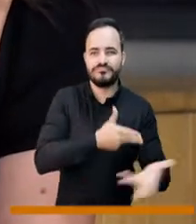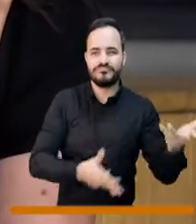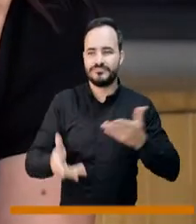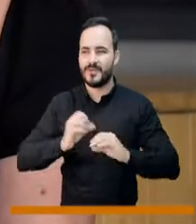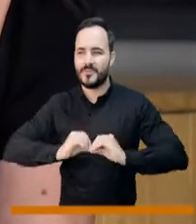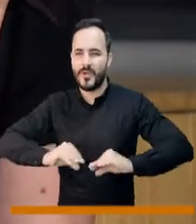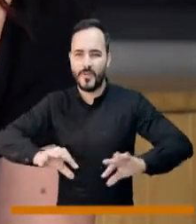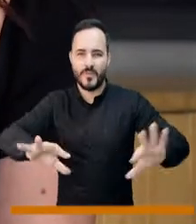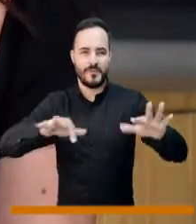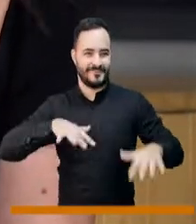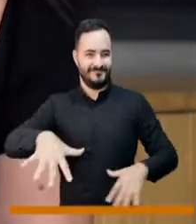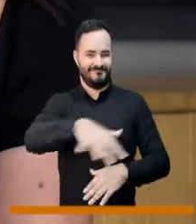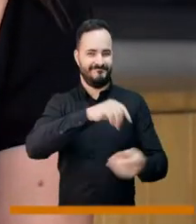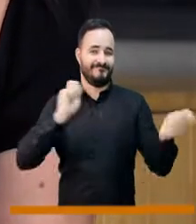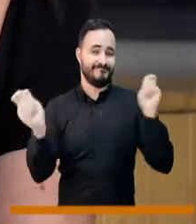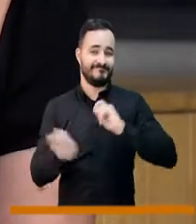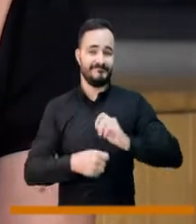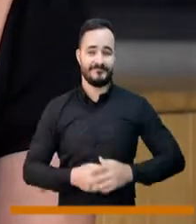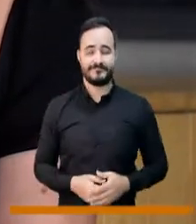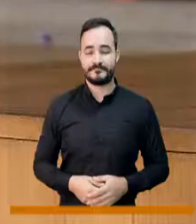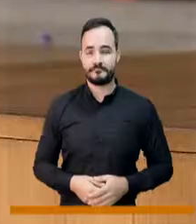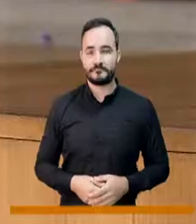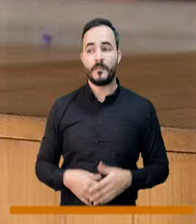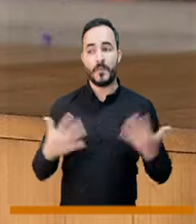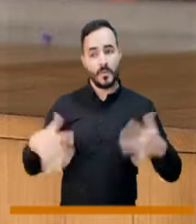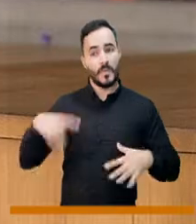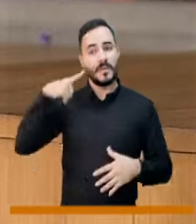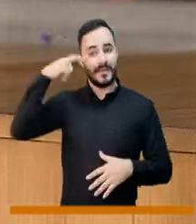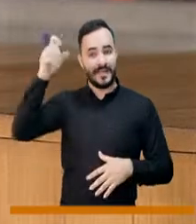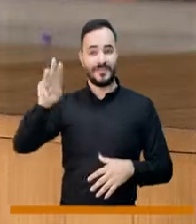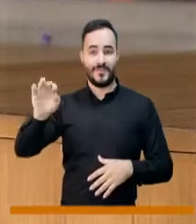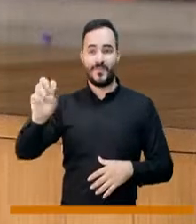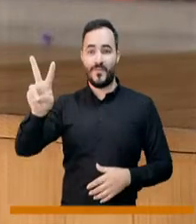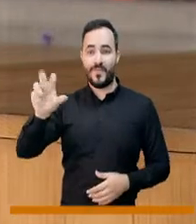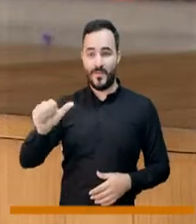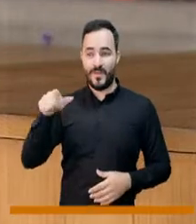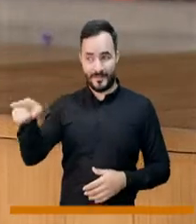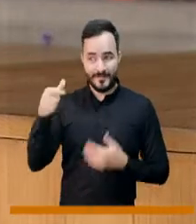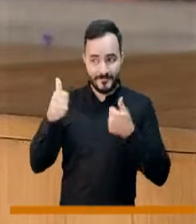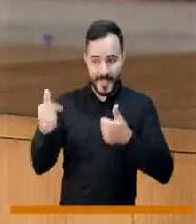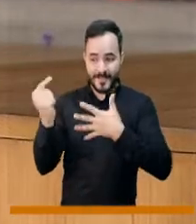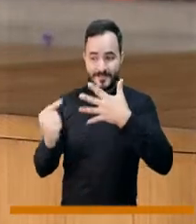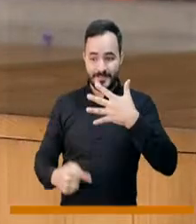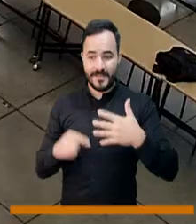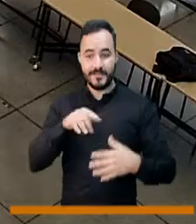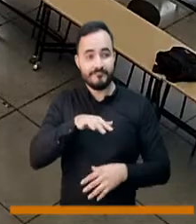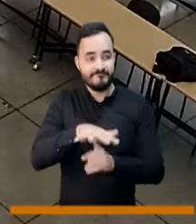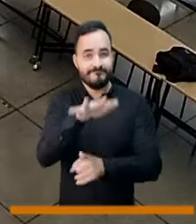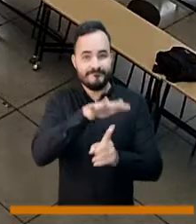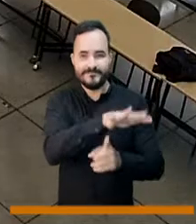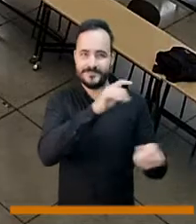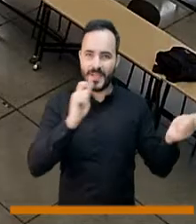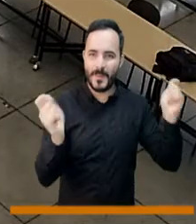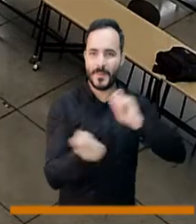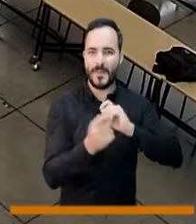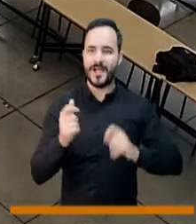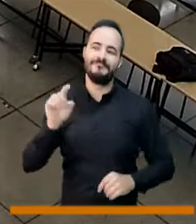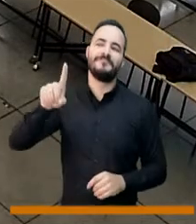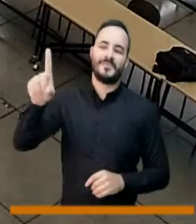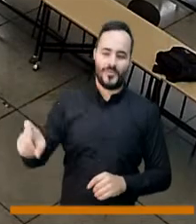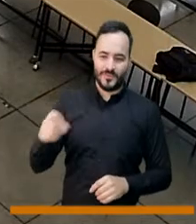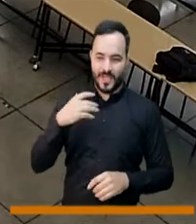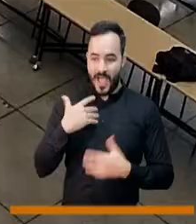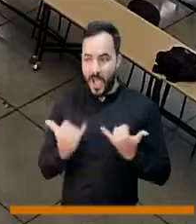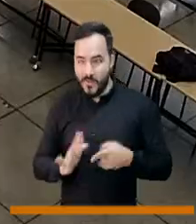estamos invitados a transformar. El reto de MOVA es activar todos esos procesos que ustedes nos están